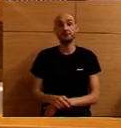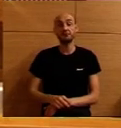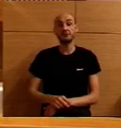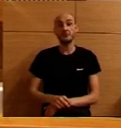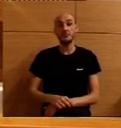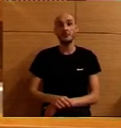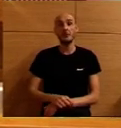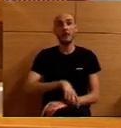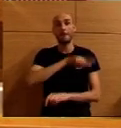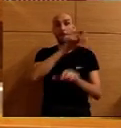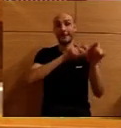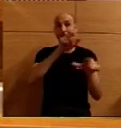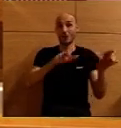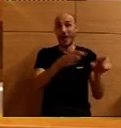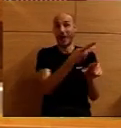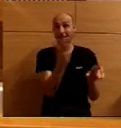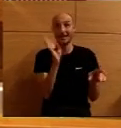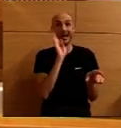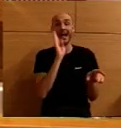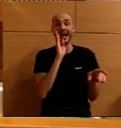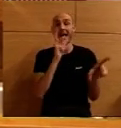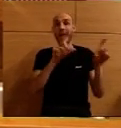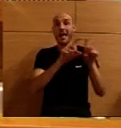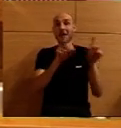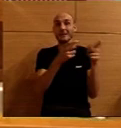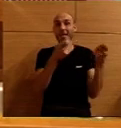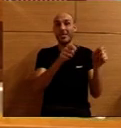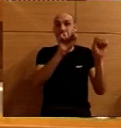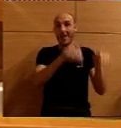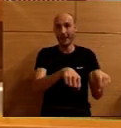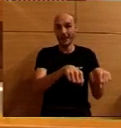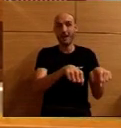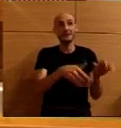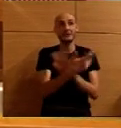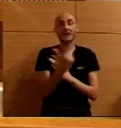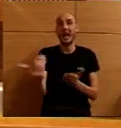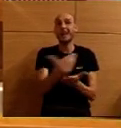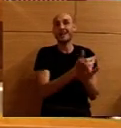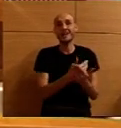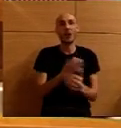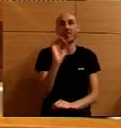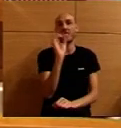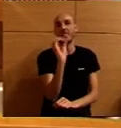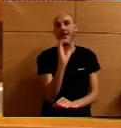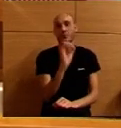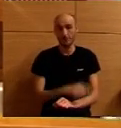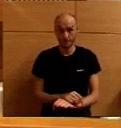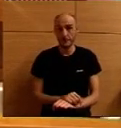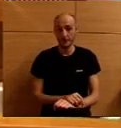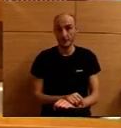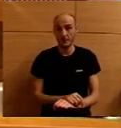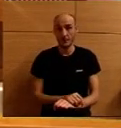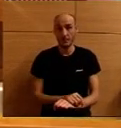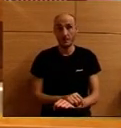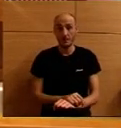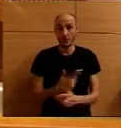personas, al tener que cerrar, no tuvieron ni un solo ingreso. Y usted sabe lo que cuesta pagar la luz